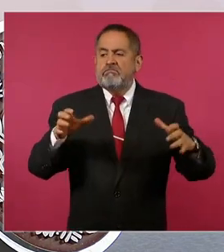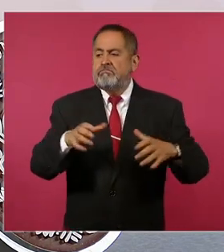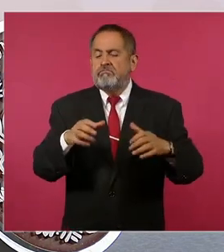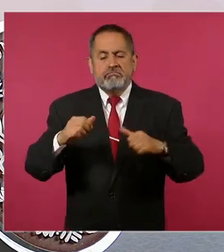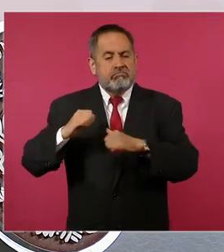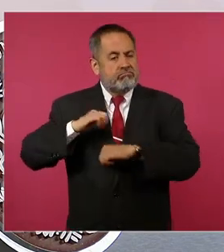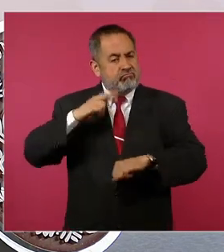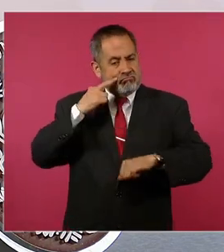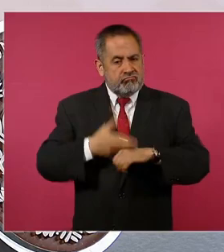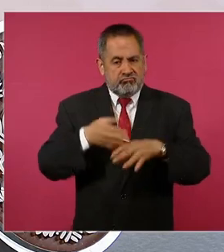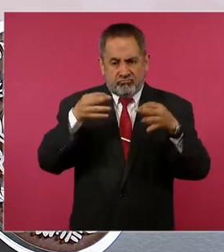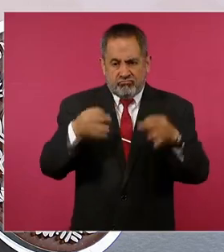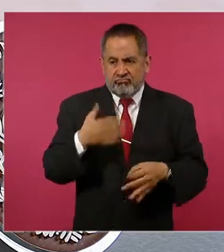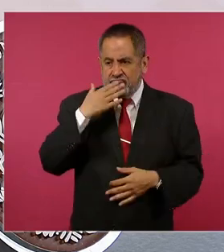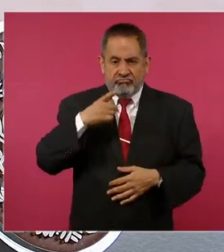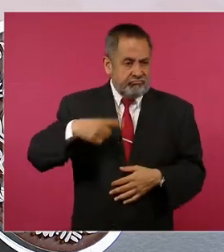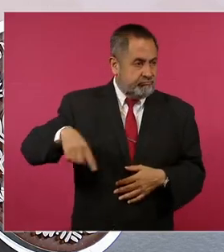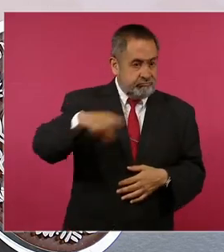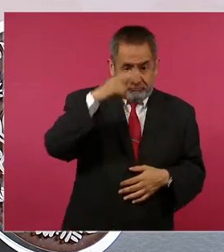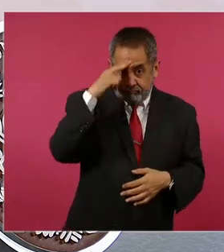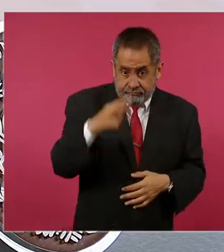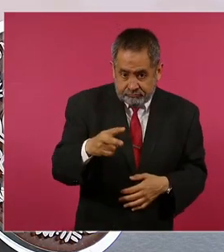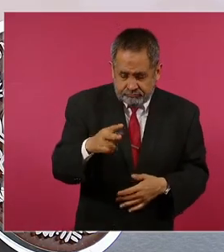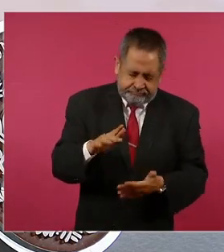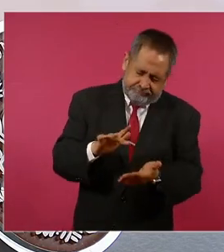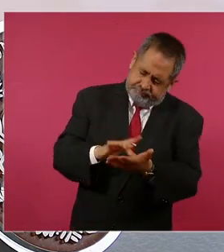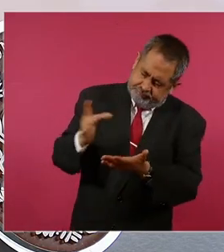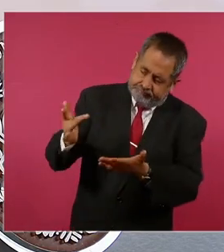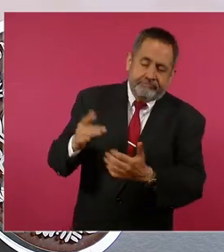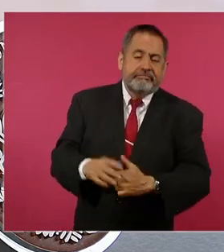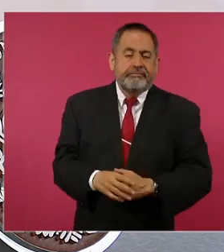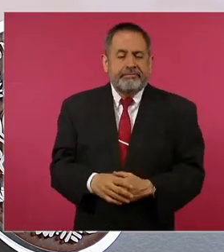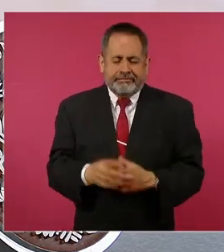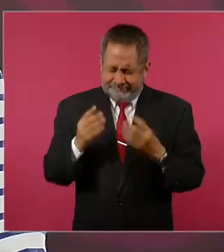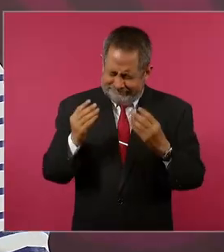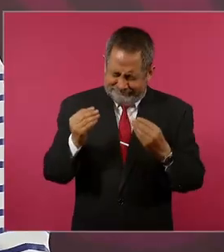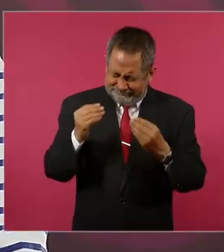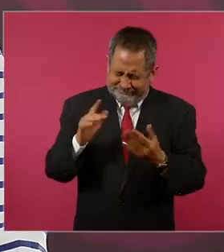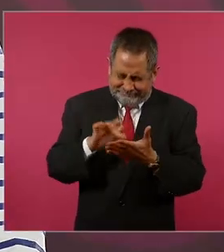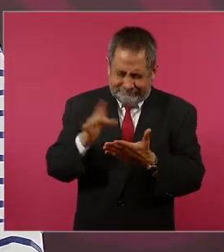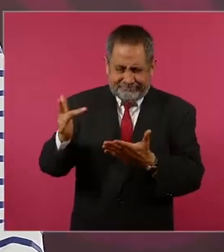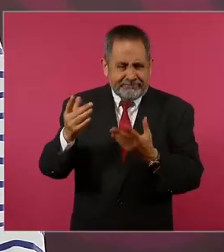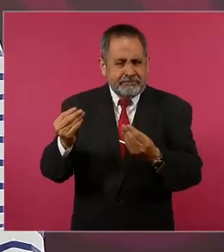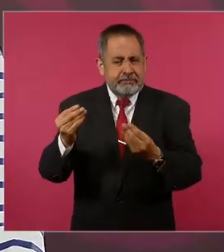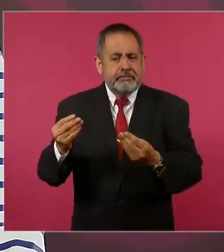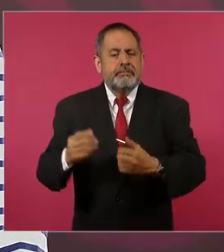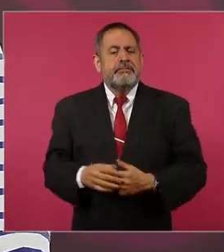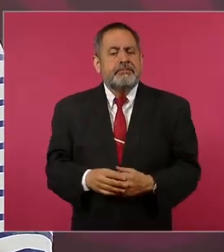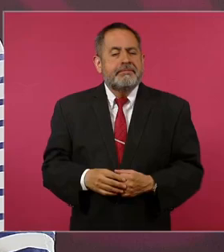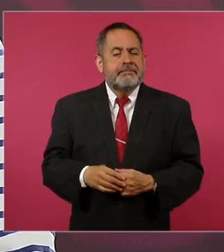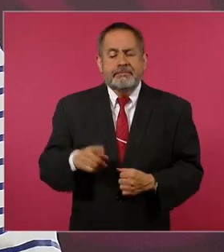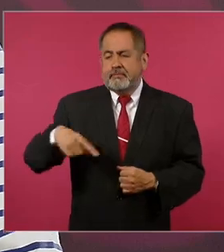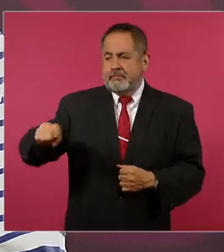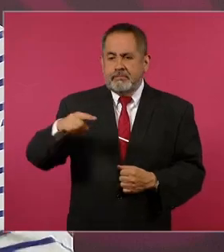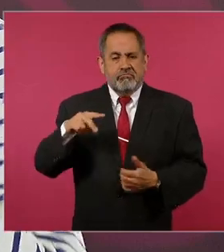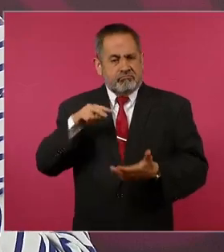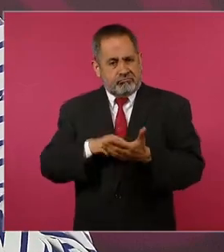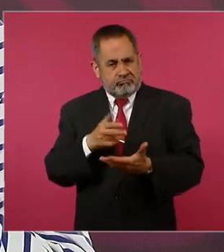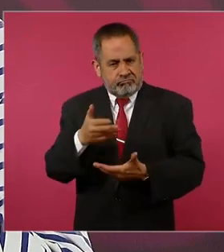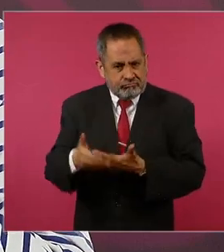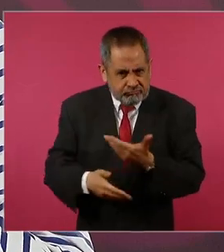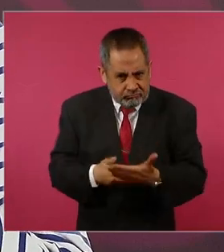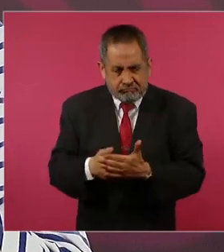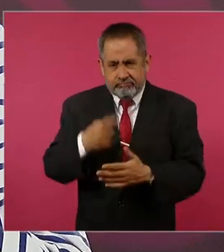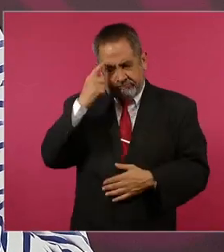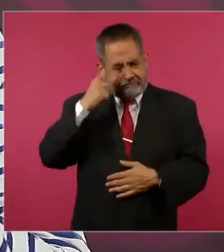bienestar de los mexicanos y mexicanas. Muchas gracias que nos permiten servirles y